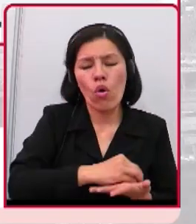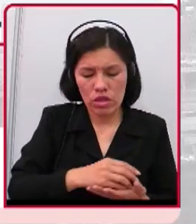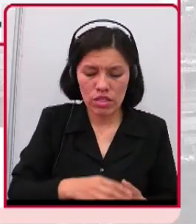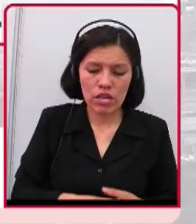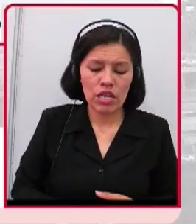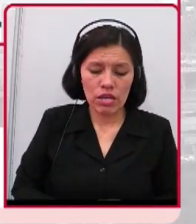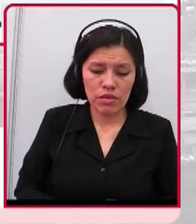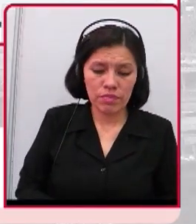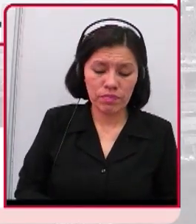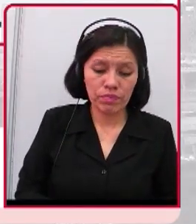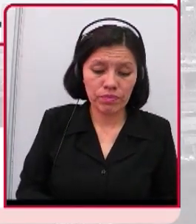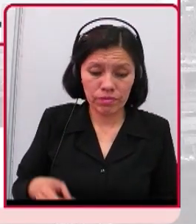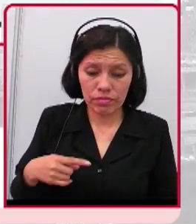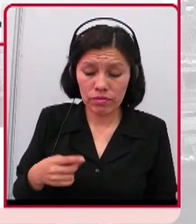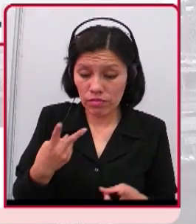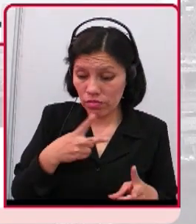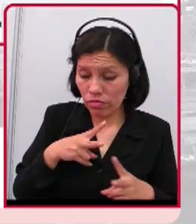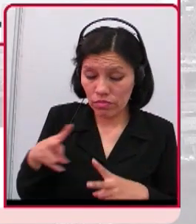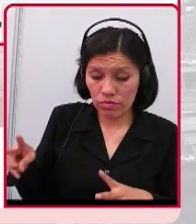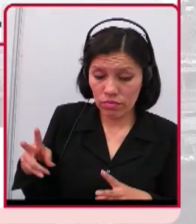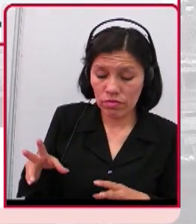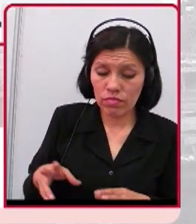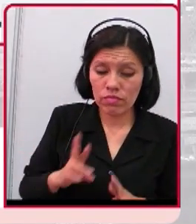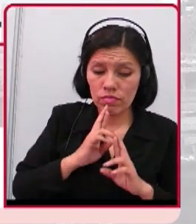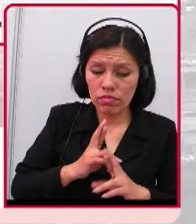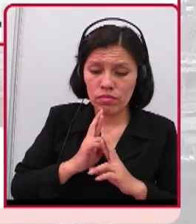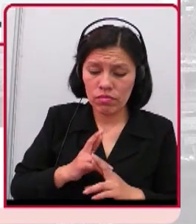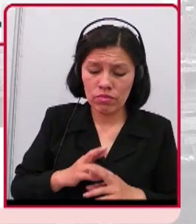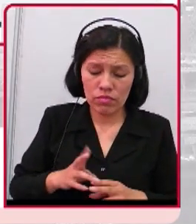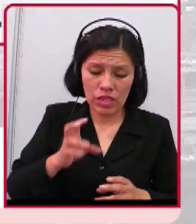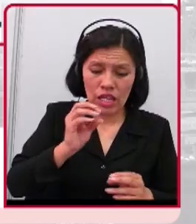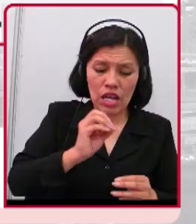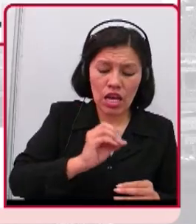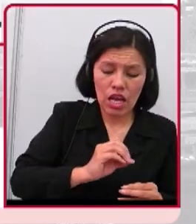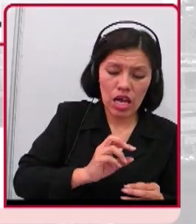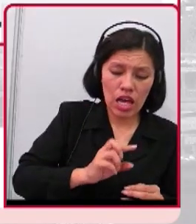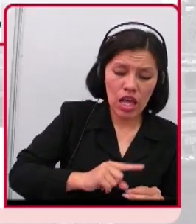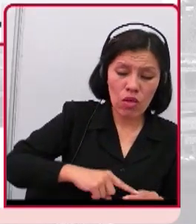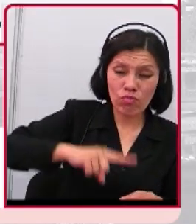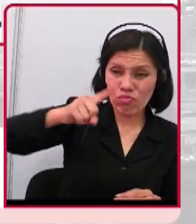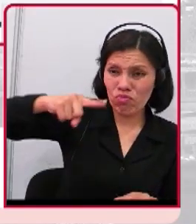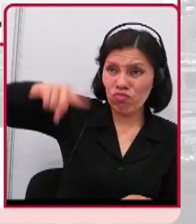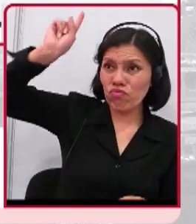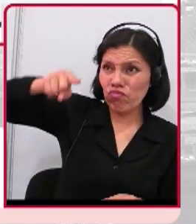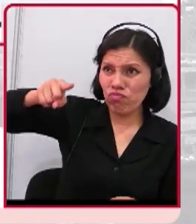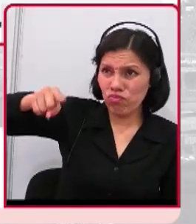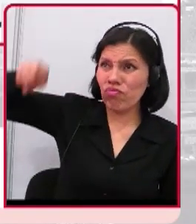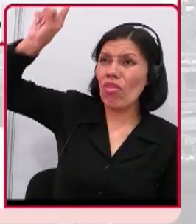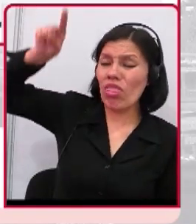Ahora, hablando de los resultados de la implementación de la sobrecarga, este es un ejemplo puntual